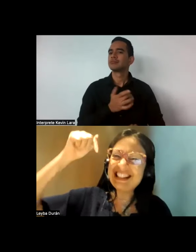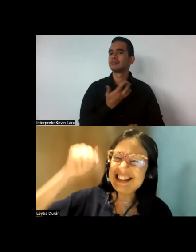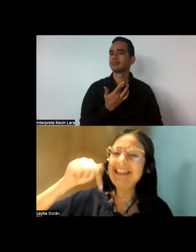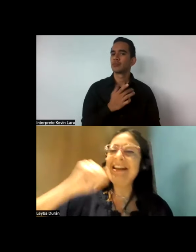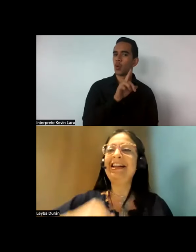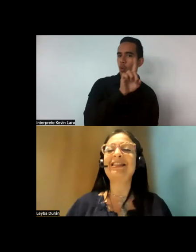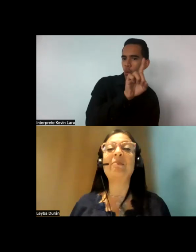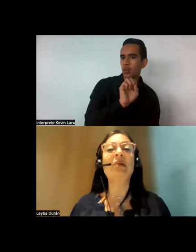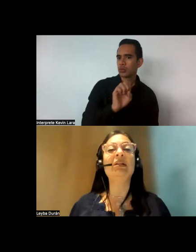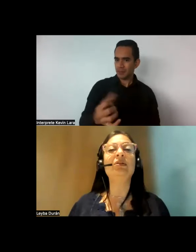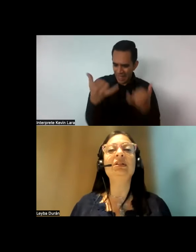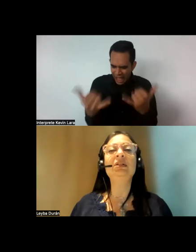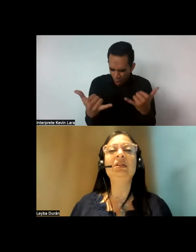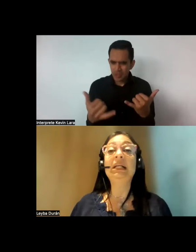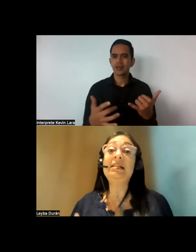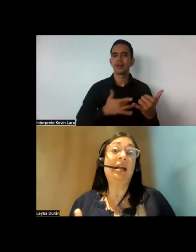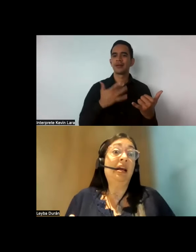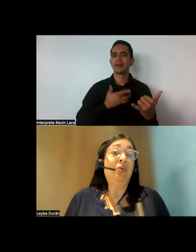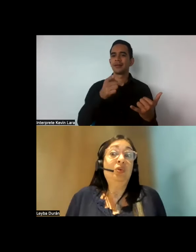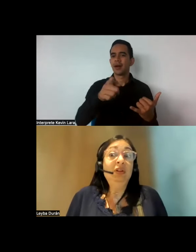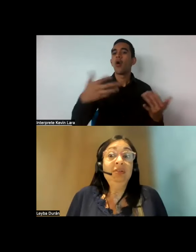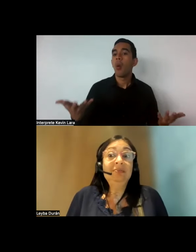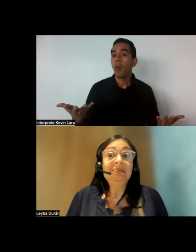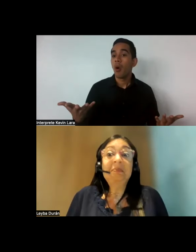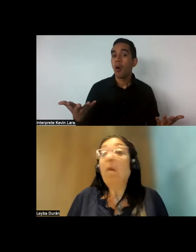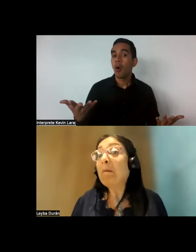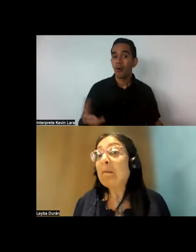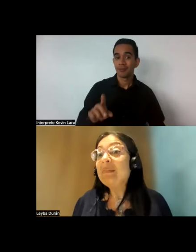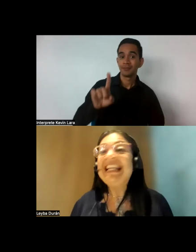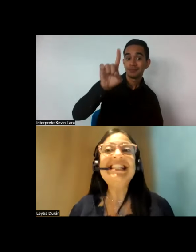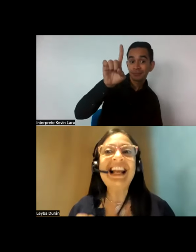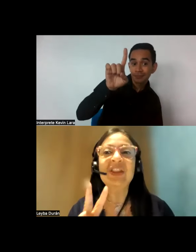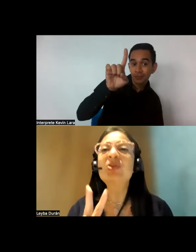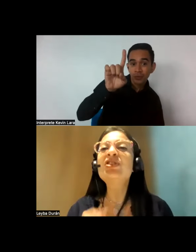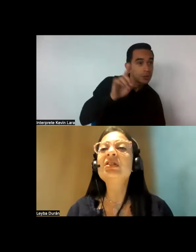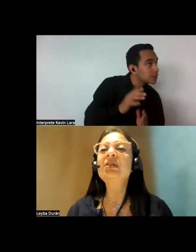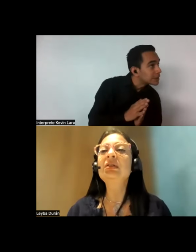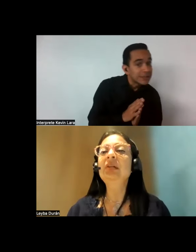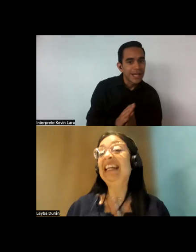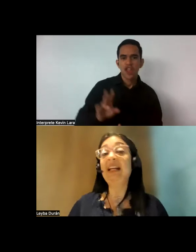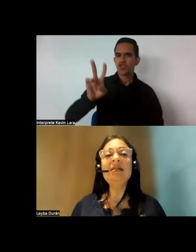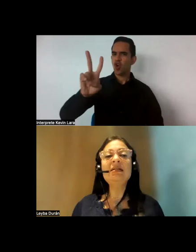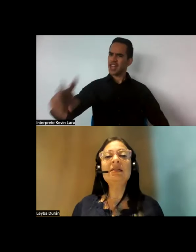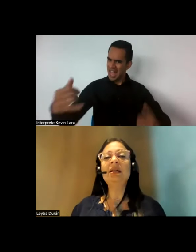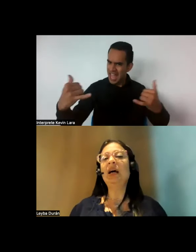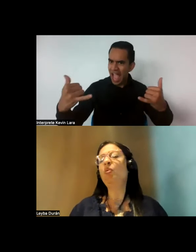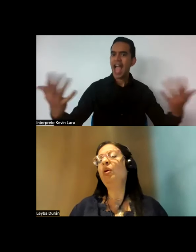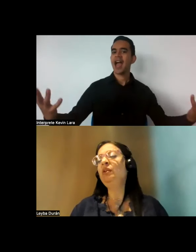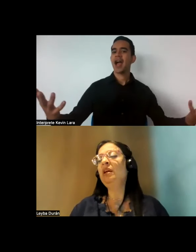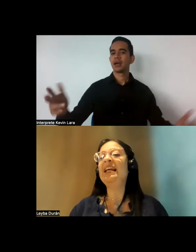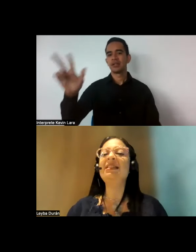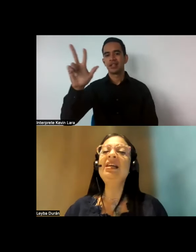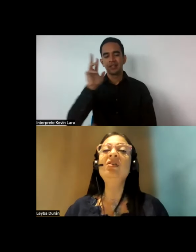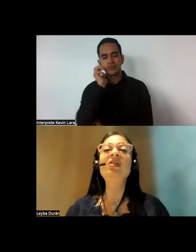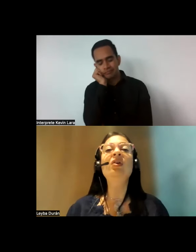que ustedes tienen en este momento? Quizás la 1, quizás la 2, la 3, la